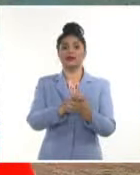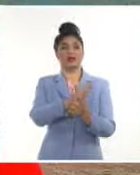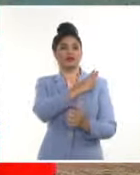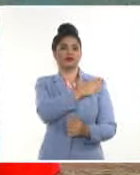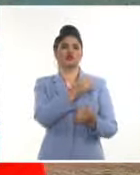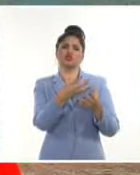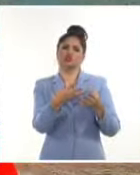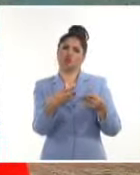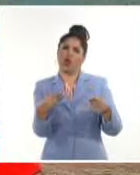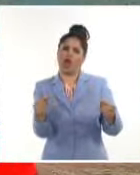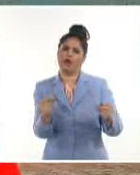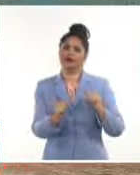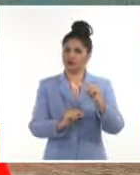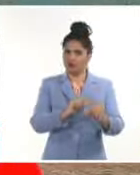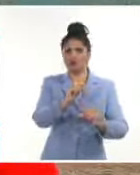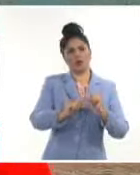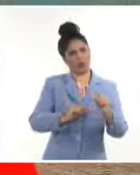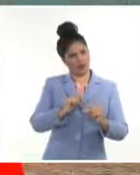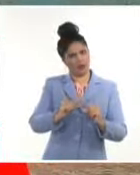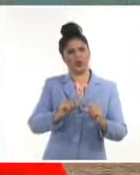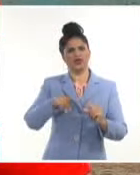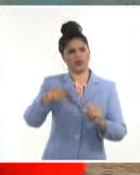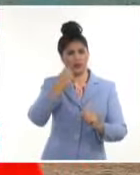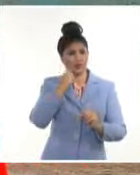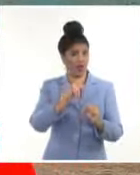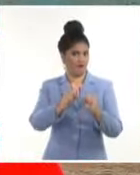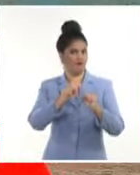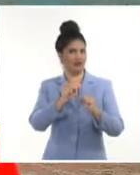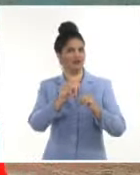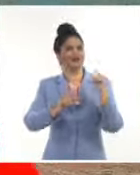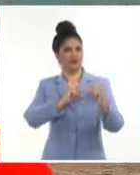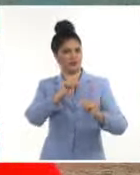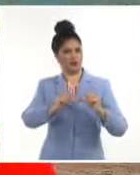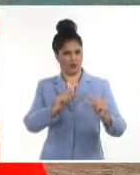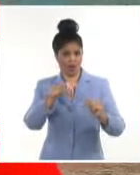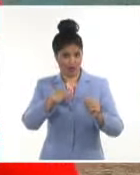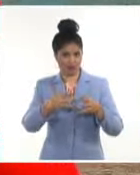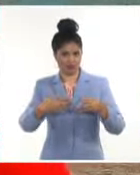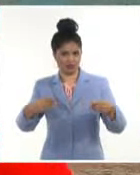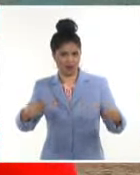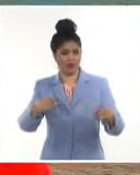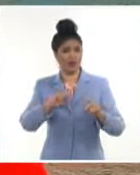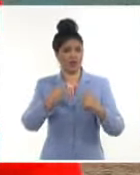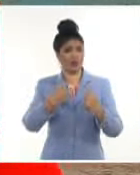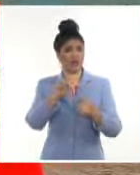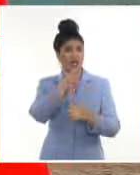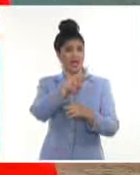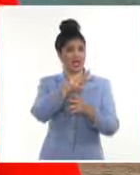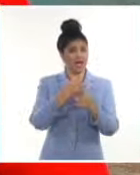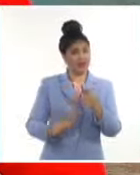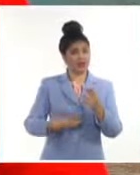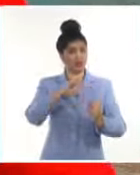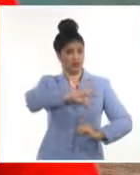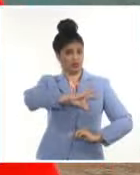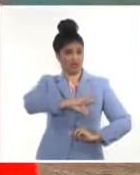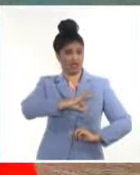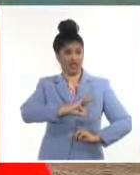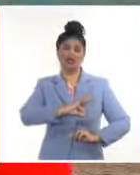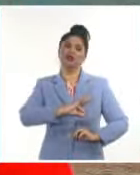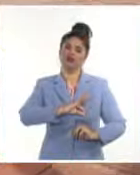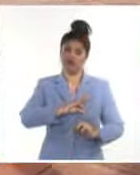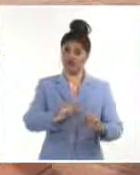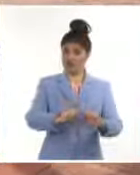base a la recuperación totalmente de la lesión de los Panamericanos. Empezamos con un físico suave. A